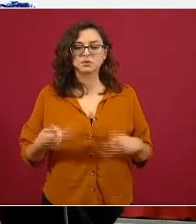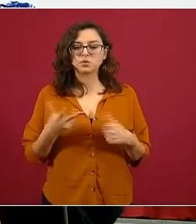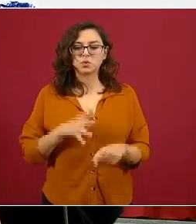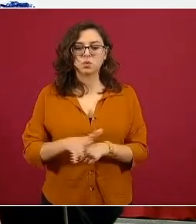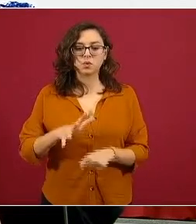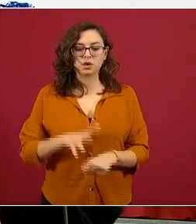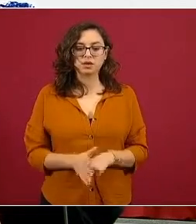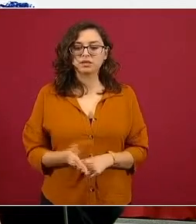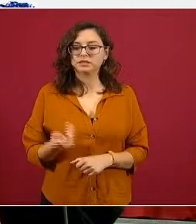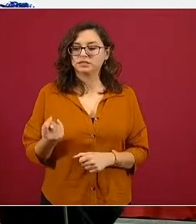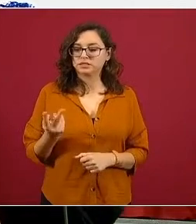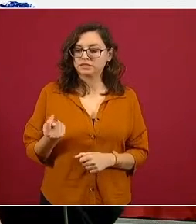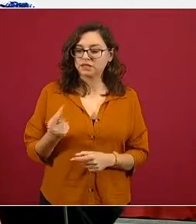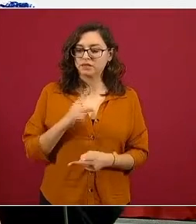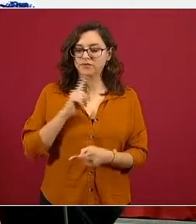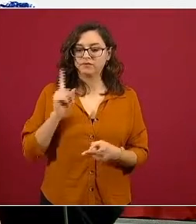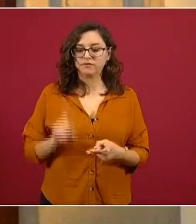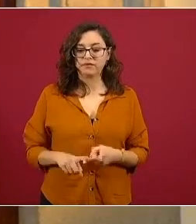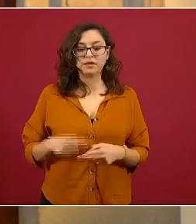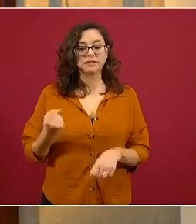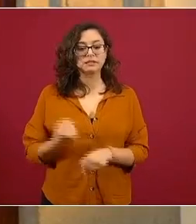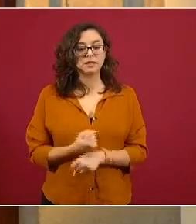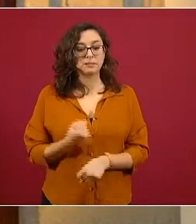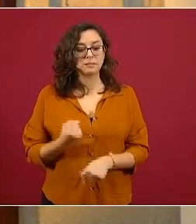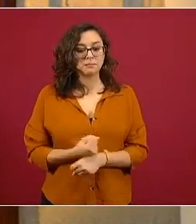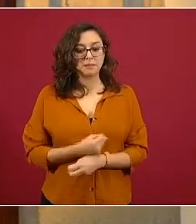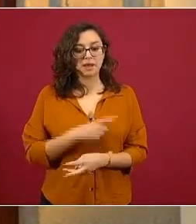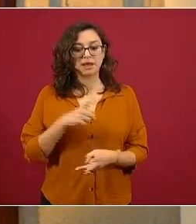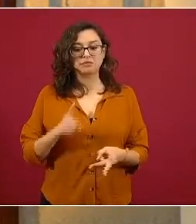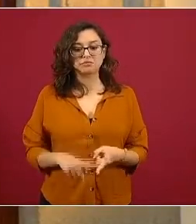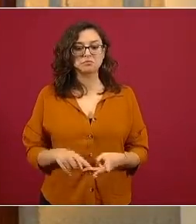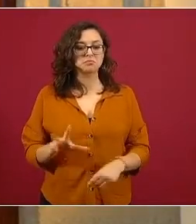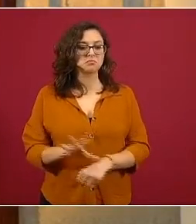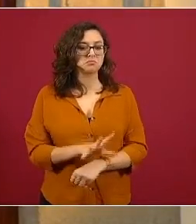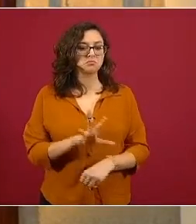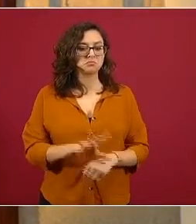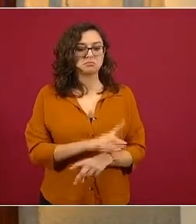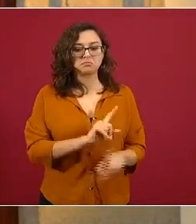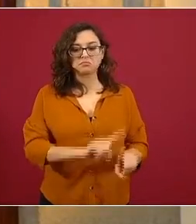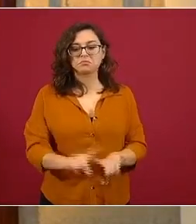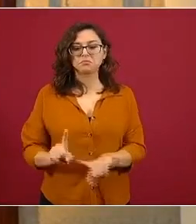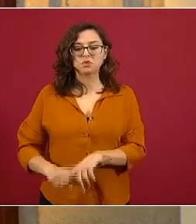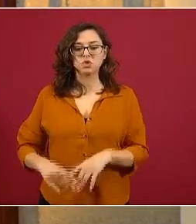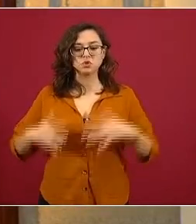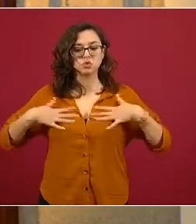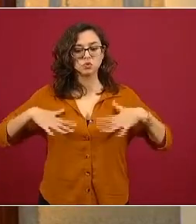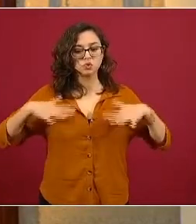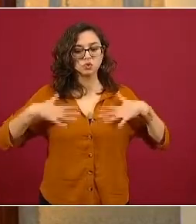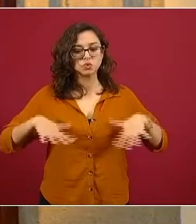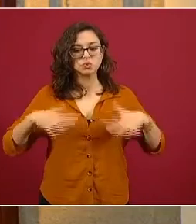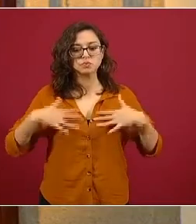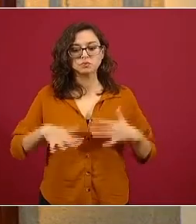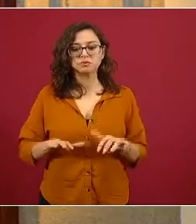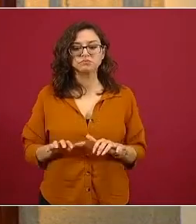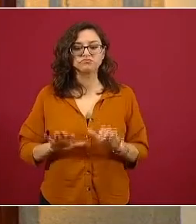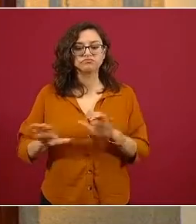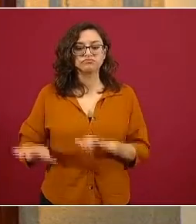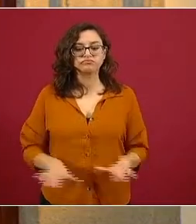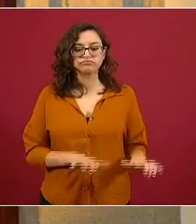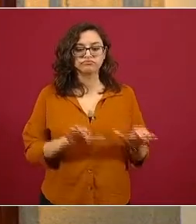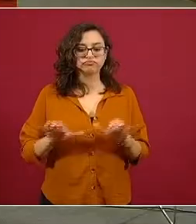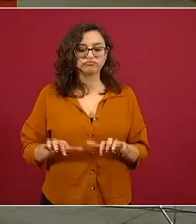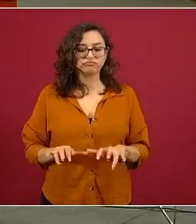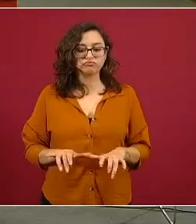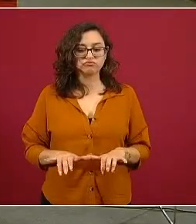fueron televisores, seguidos por calzado, electrónicos, ropa y computadoras.